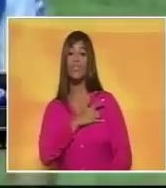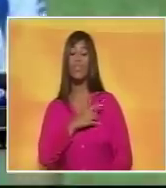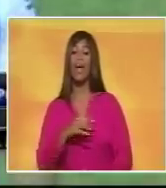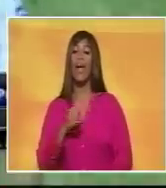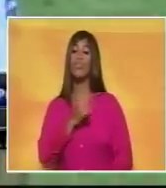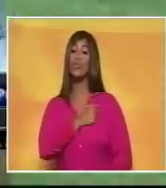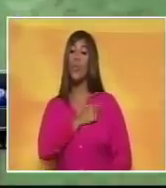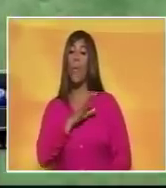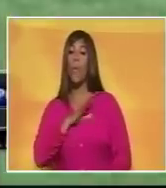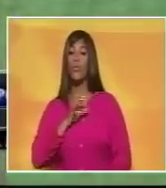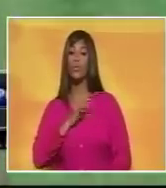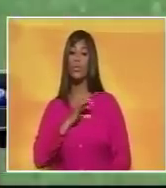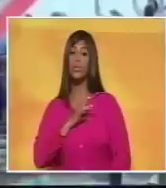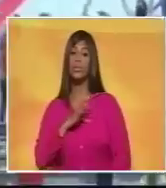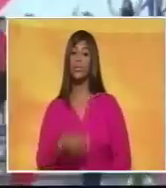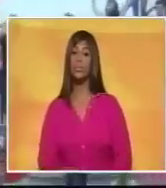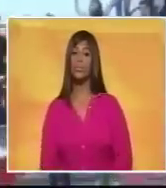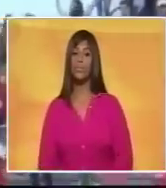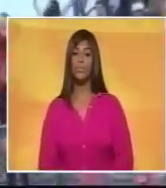de Chile.